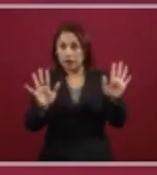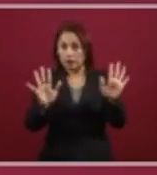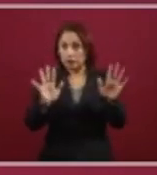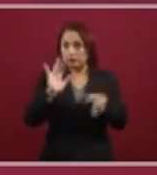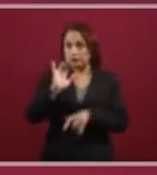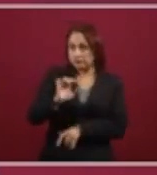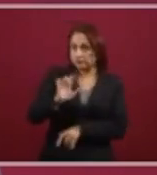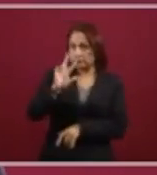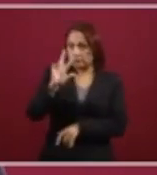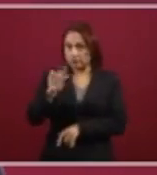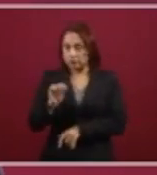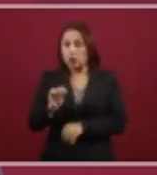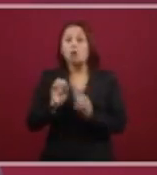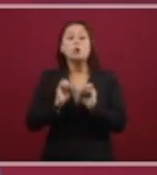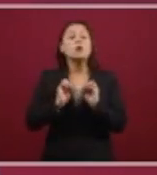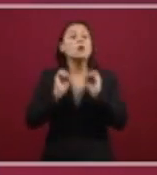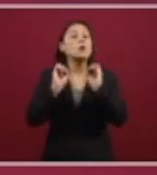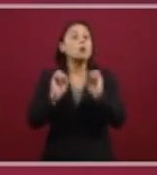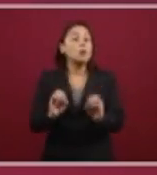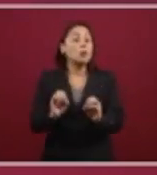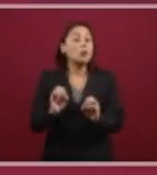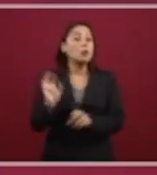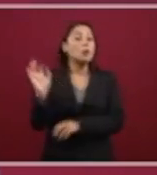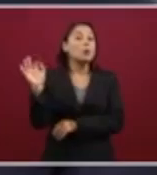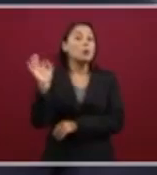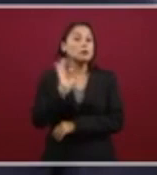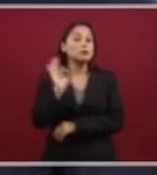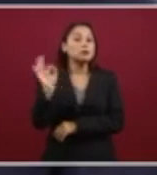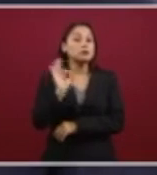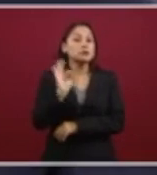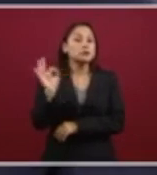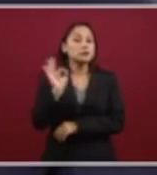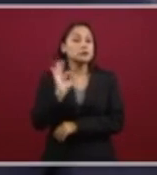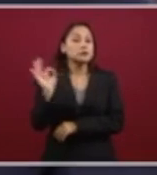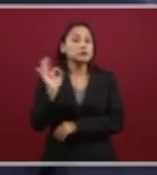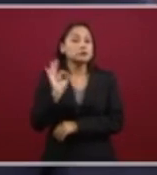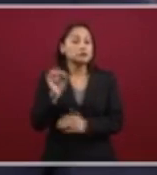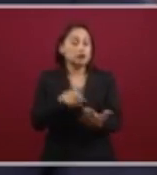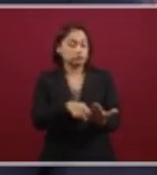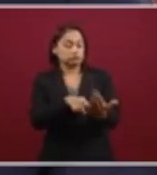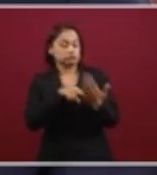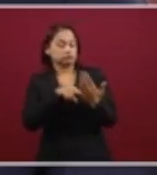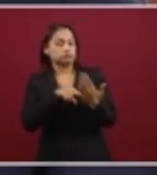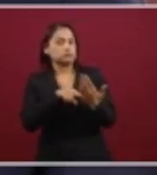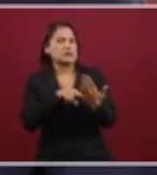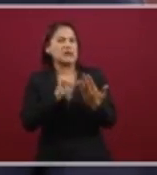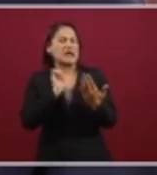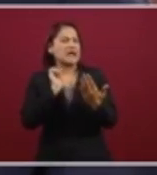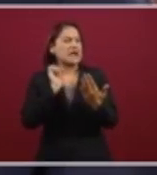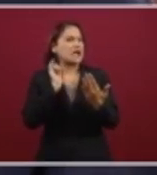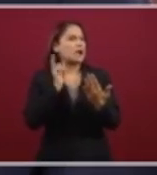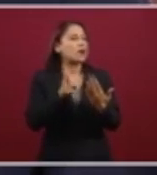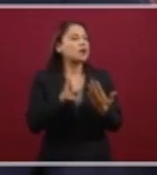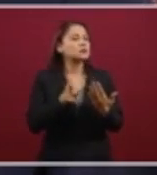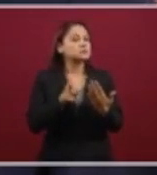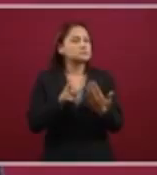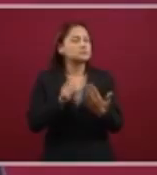hay márgenes para interpretarla de otra manera y